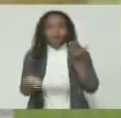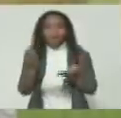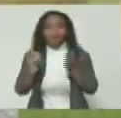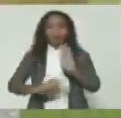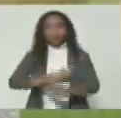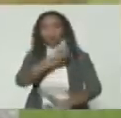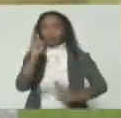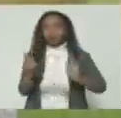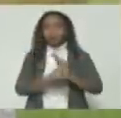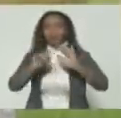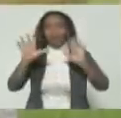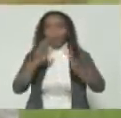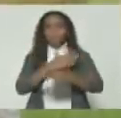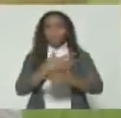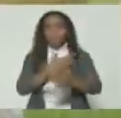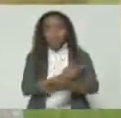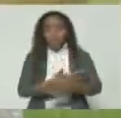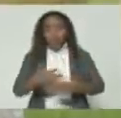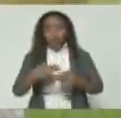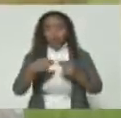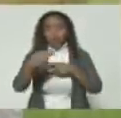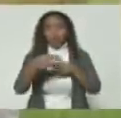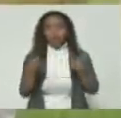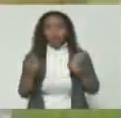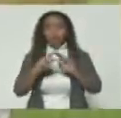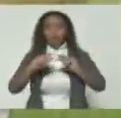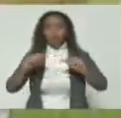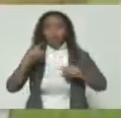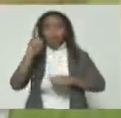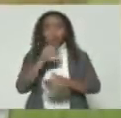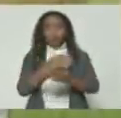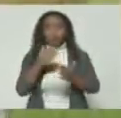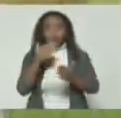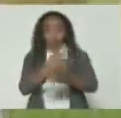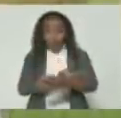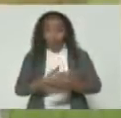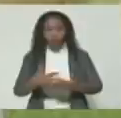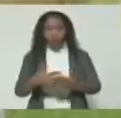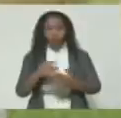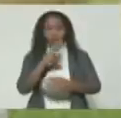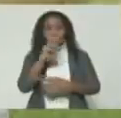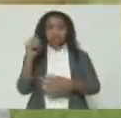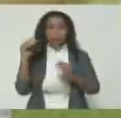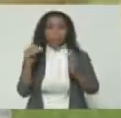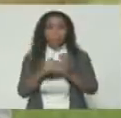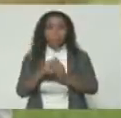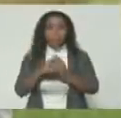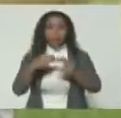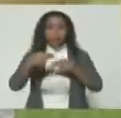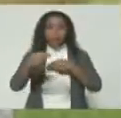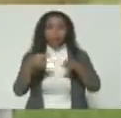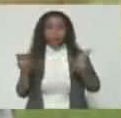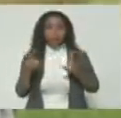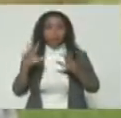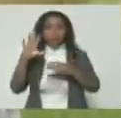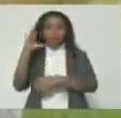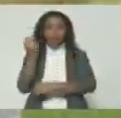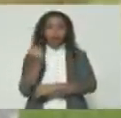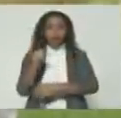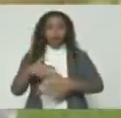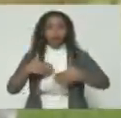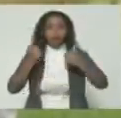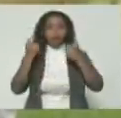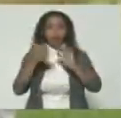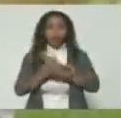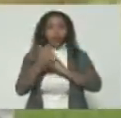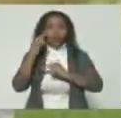las más de 10 millones de hectáreas y, por supuesto, de más de 1.200.000 hectáreas que han sido rescatadas y las 10 millones de hectáreas que